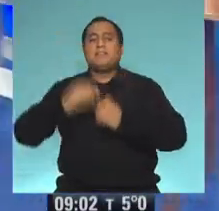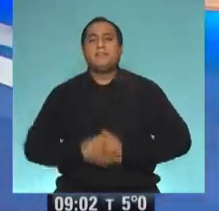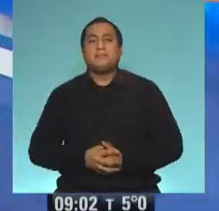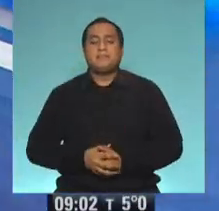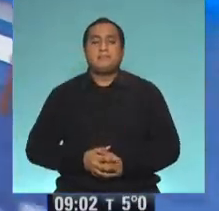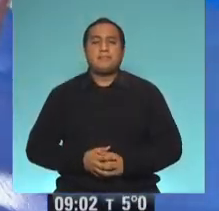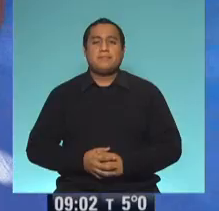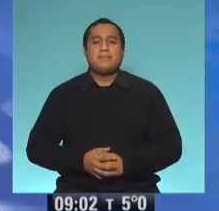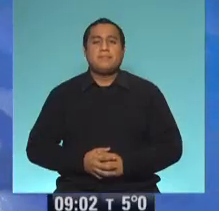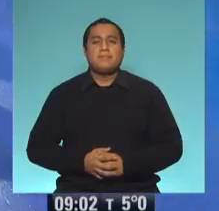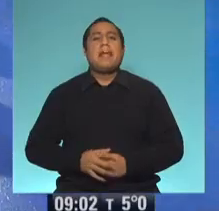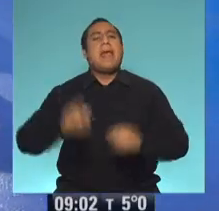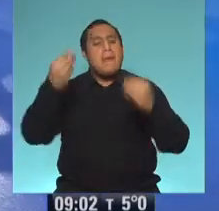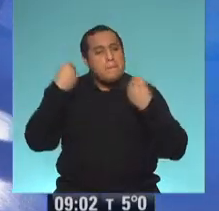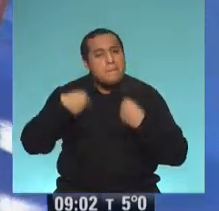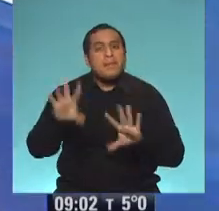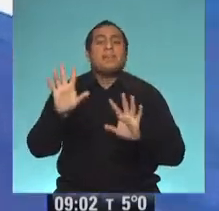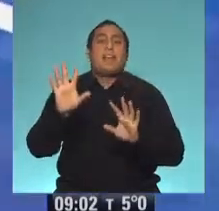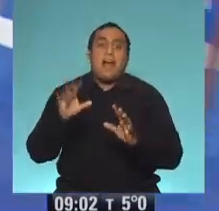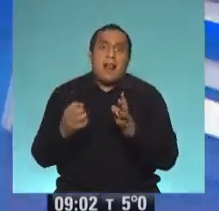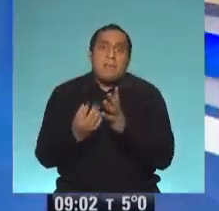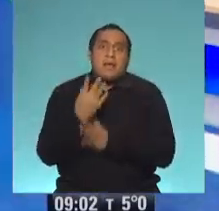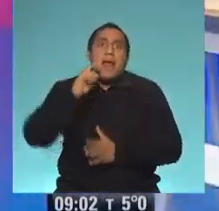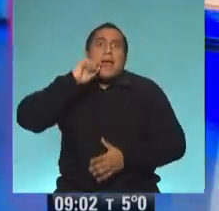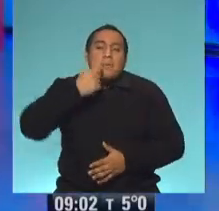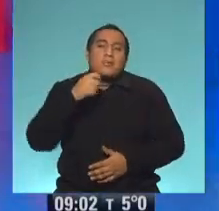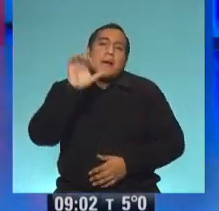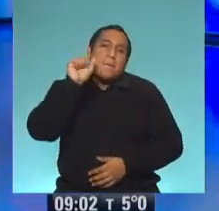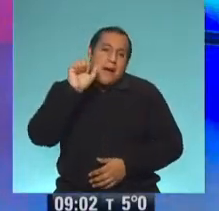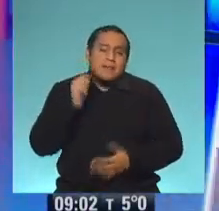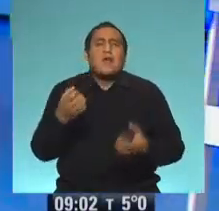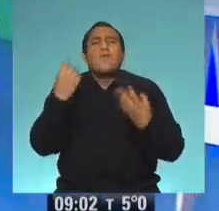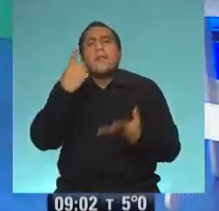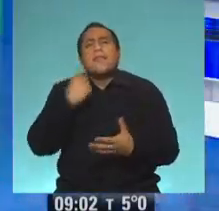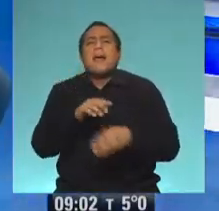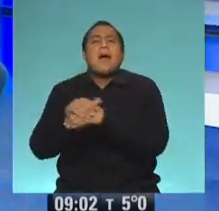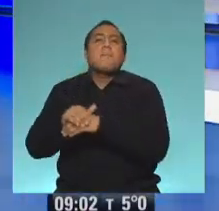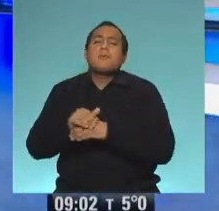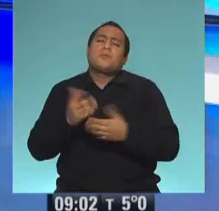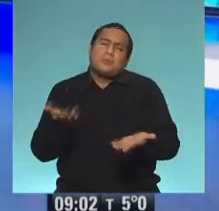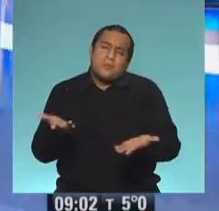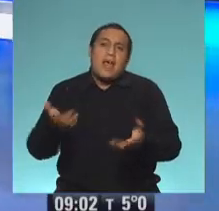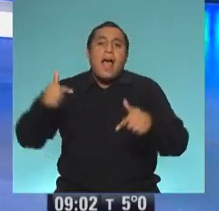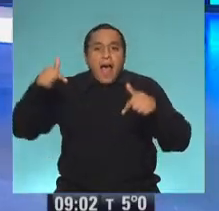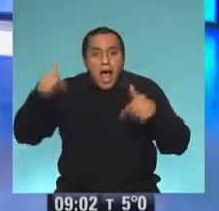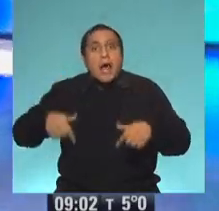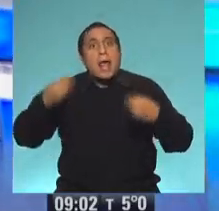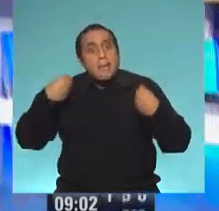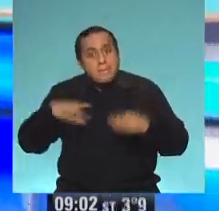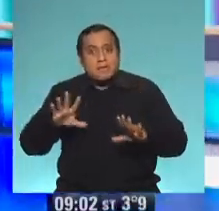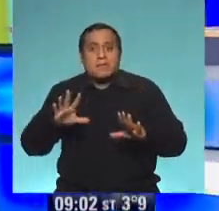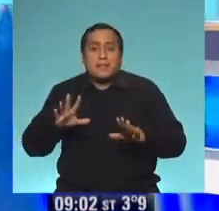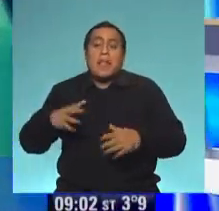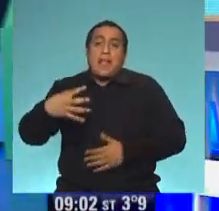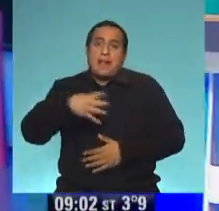despertarse! Que comienza otra hermosa mañana de martes. Amigos y amigas, y ahora sí estamos listos para comenzar nuestra